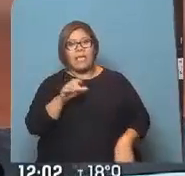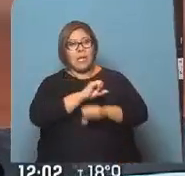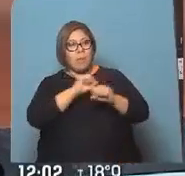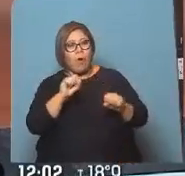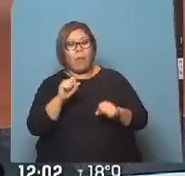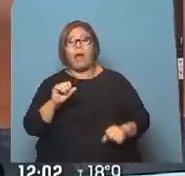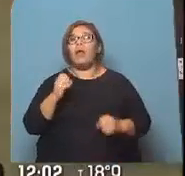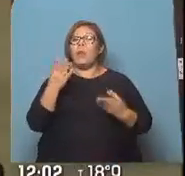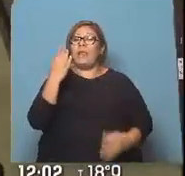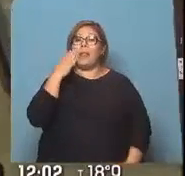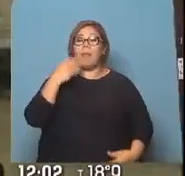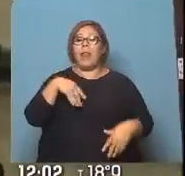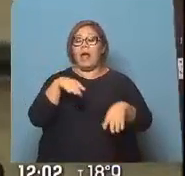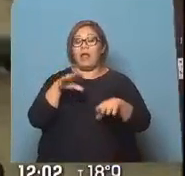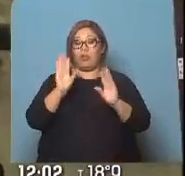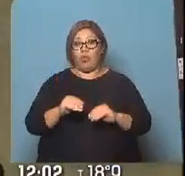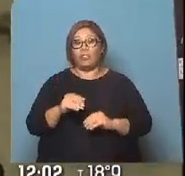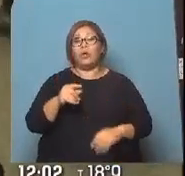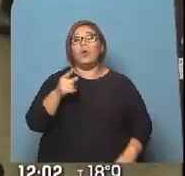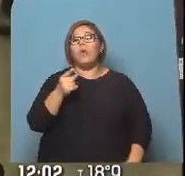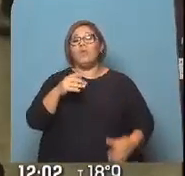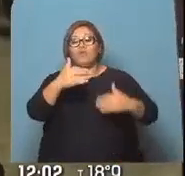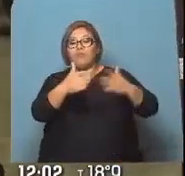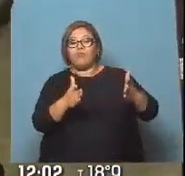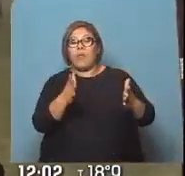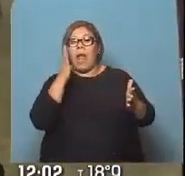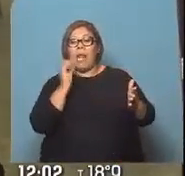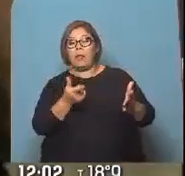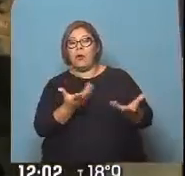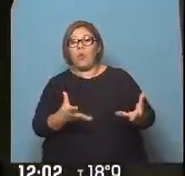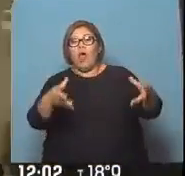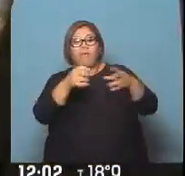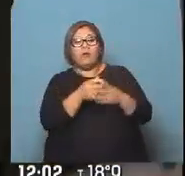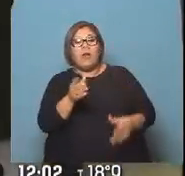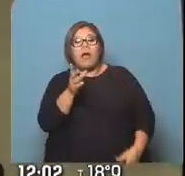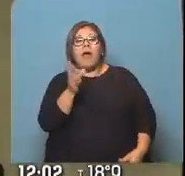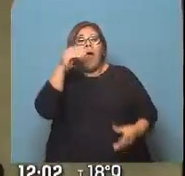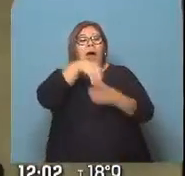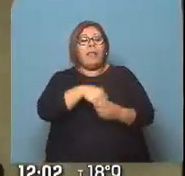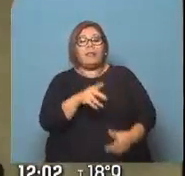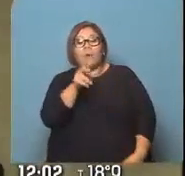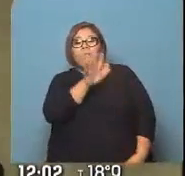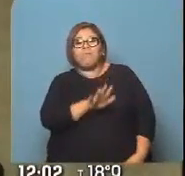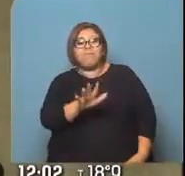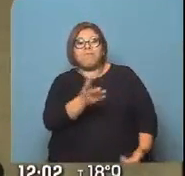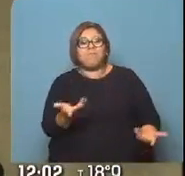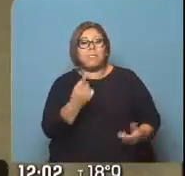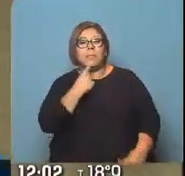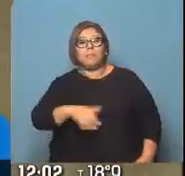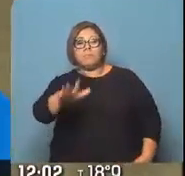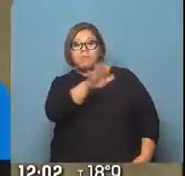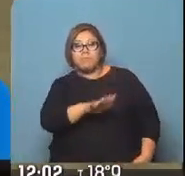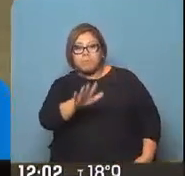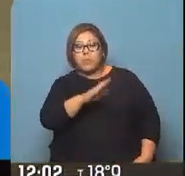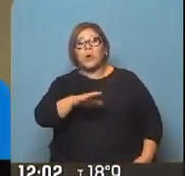sino un paquete sospechoso fue abandonado una bolsa de friso nadie sabía lo que tenía en el interior frente al sector de baños